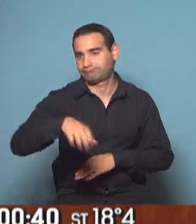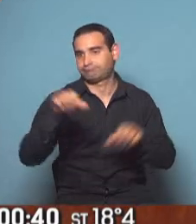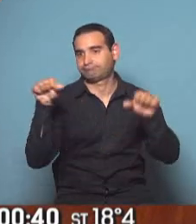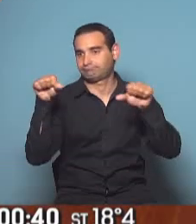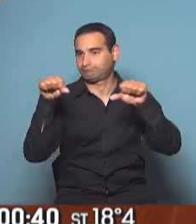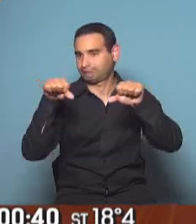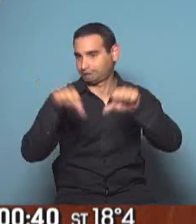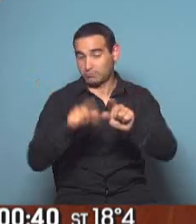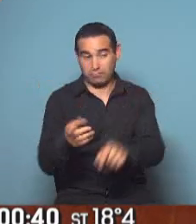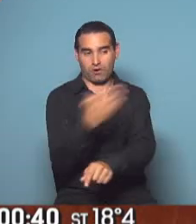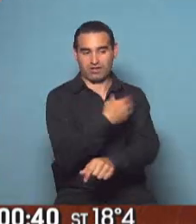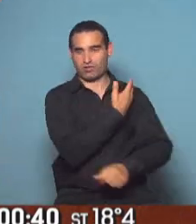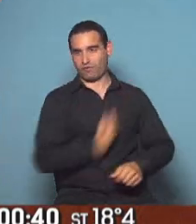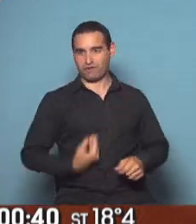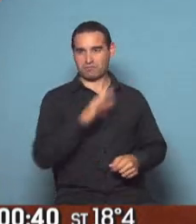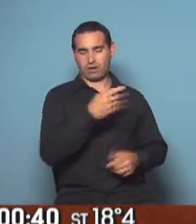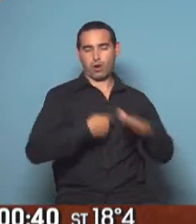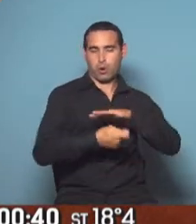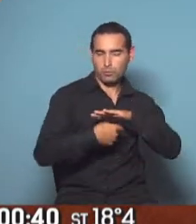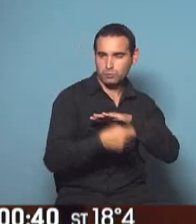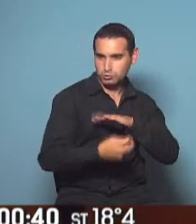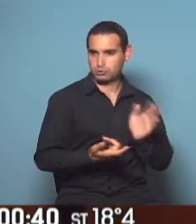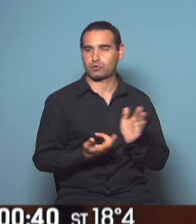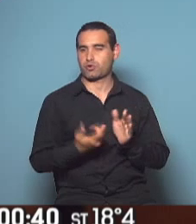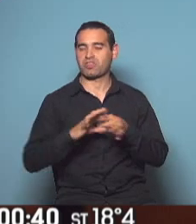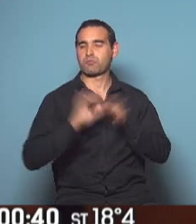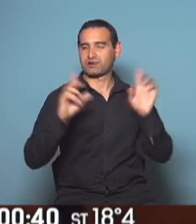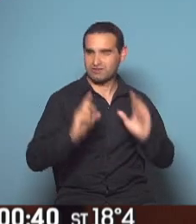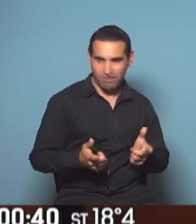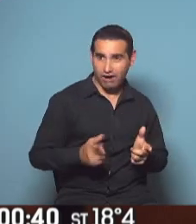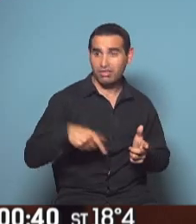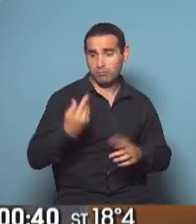los vicios de corrupción, abuso de poder, falta de democracia que tenían